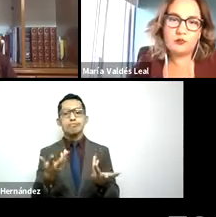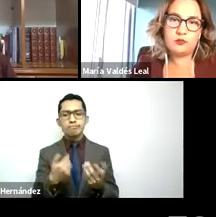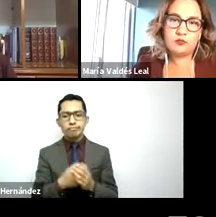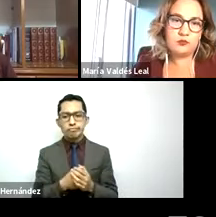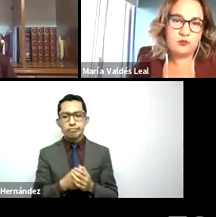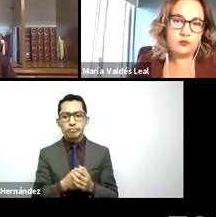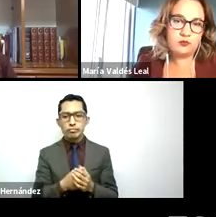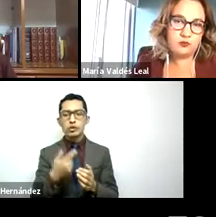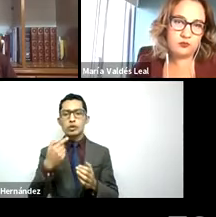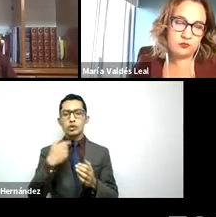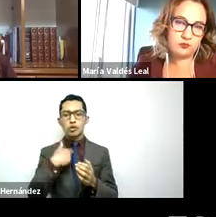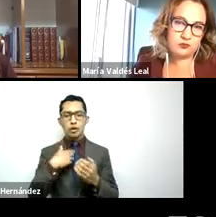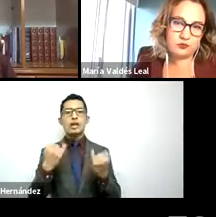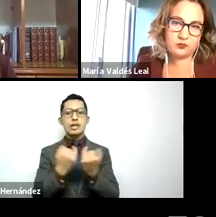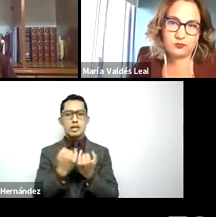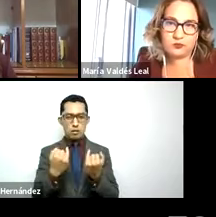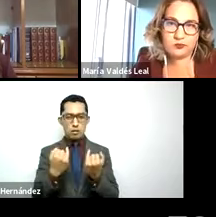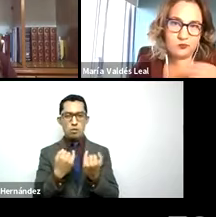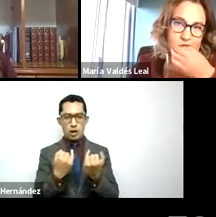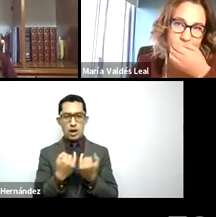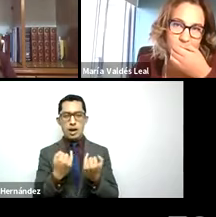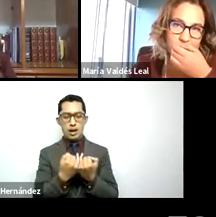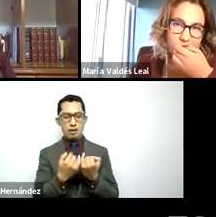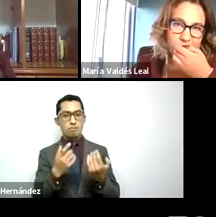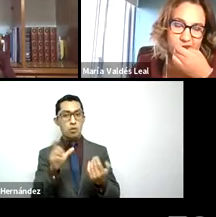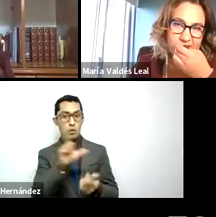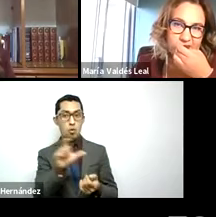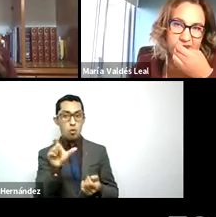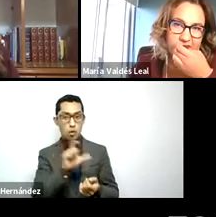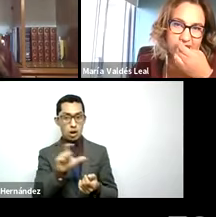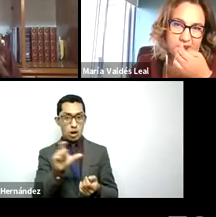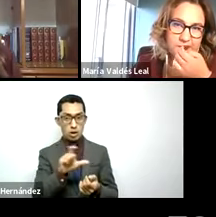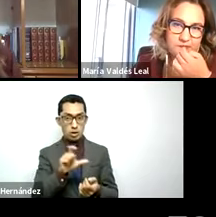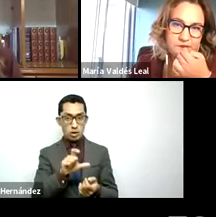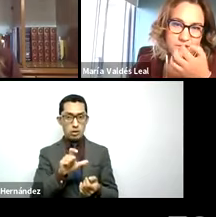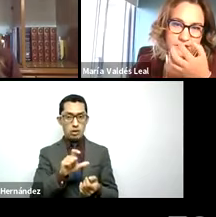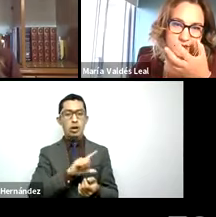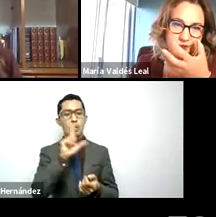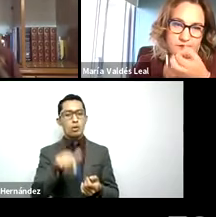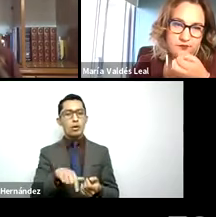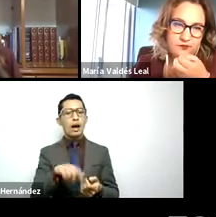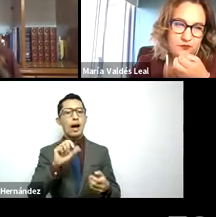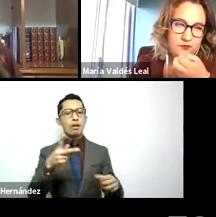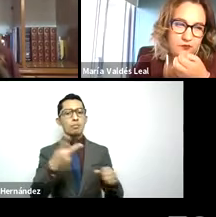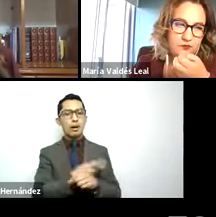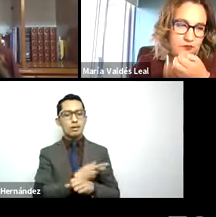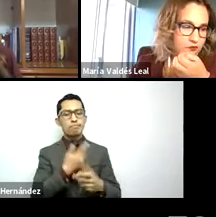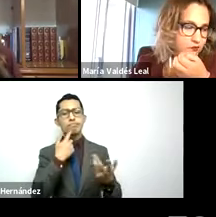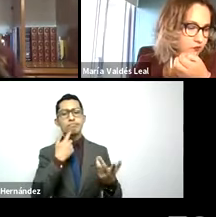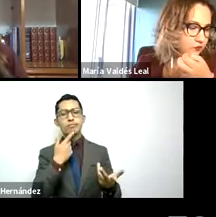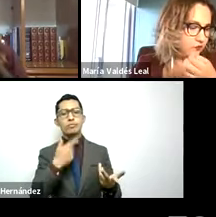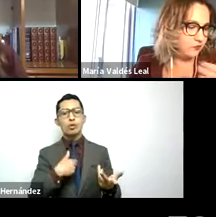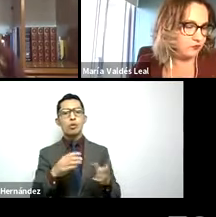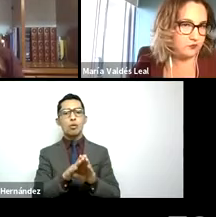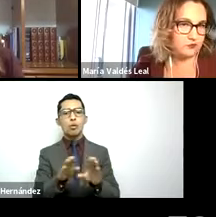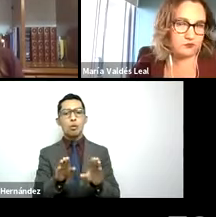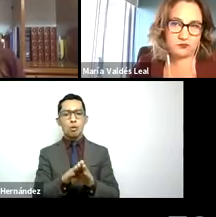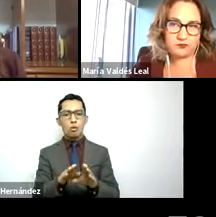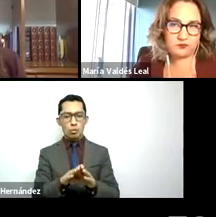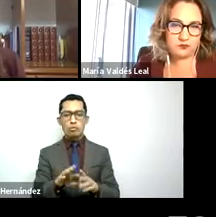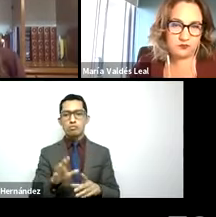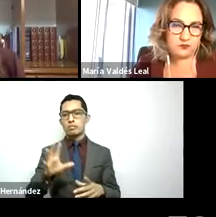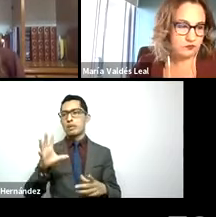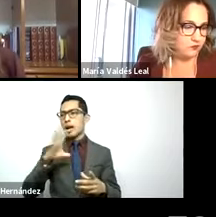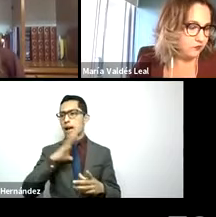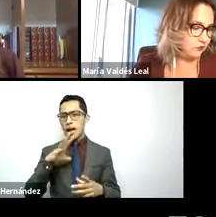haga compatible. Este ejercicio, cuando aplico el derecho al caso concreto, desde luego lo tengo que hacer compatible con todos